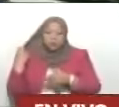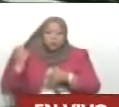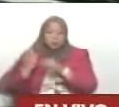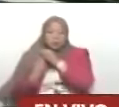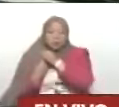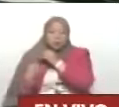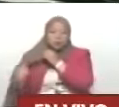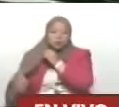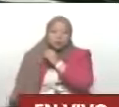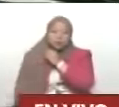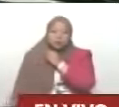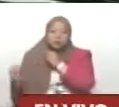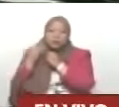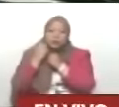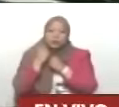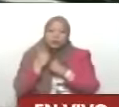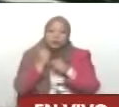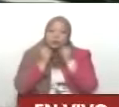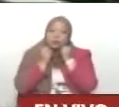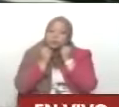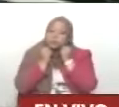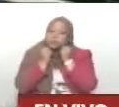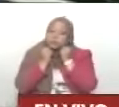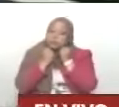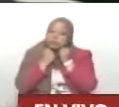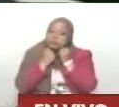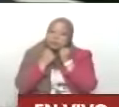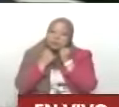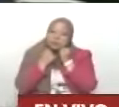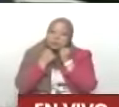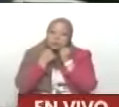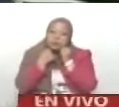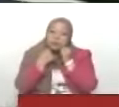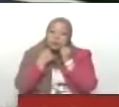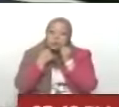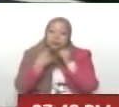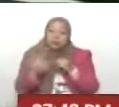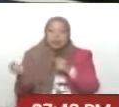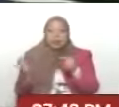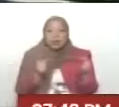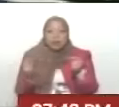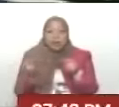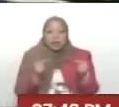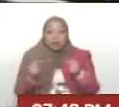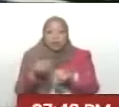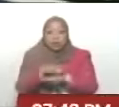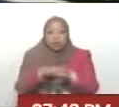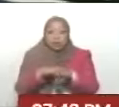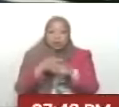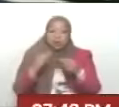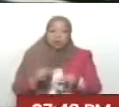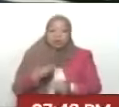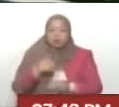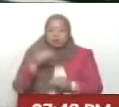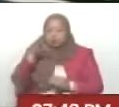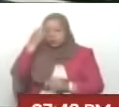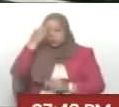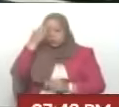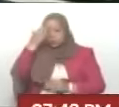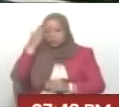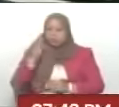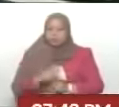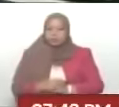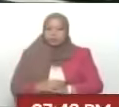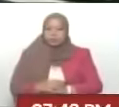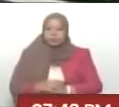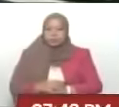Nosotros hemos demostrado más de una vez, presidente, que en toda su forma, que creemos en el diálogo, ¿verdad? Que creemos